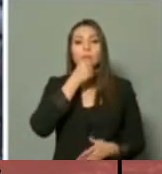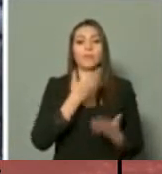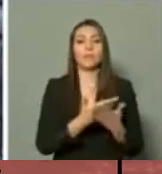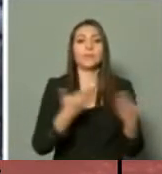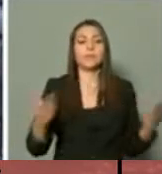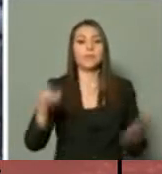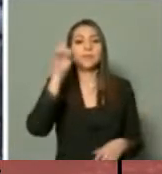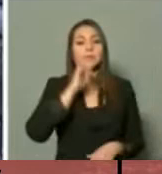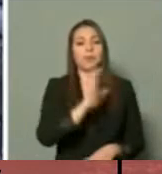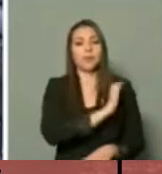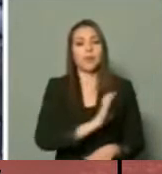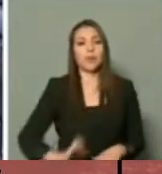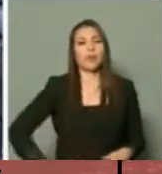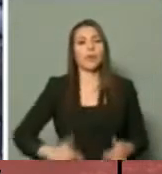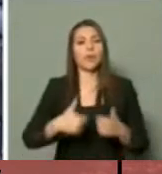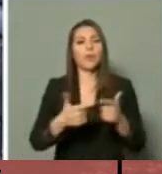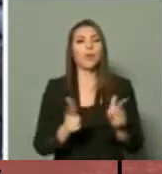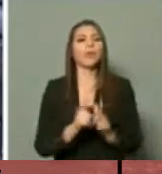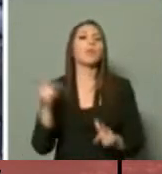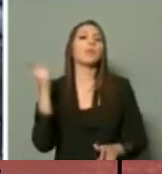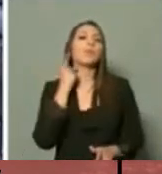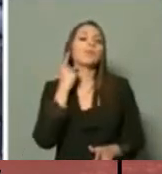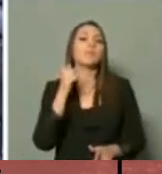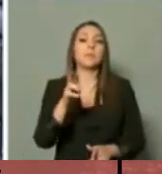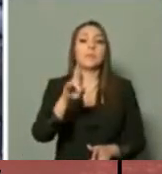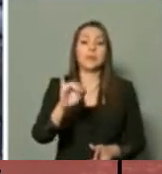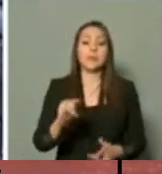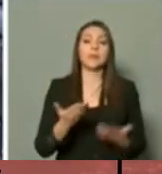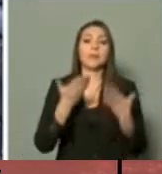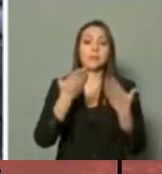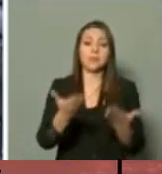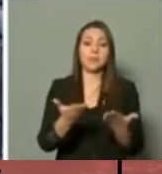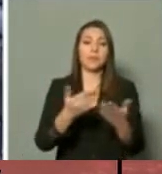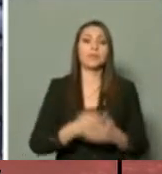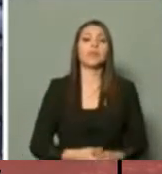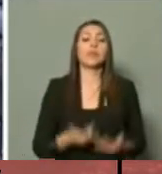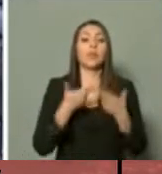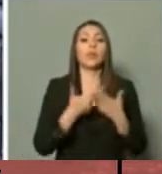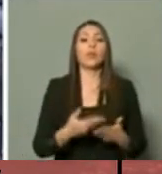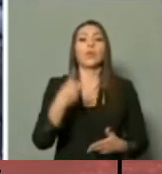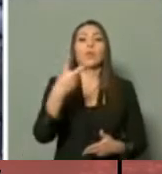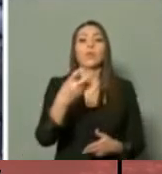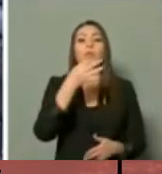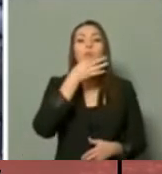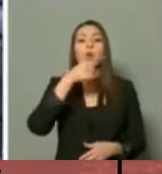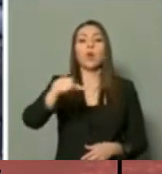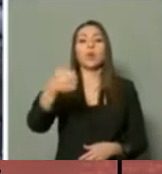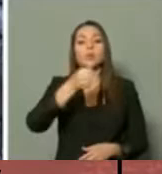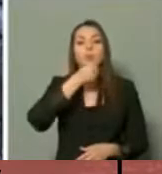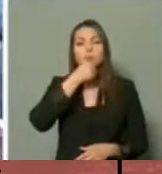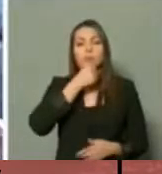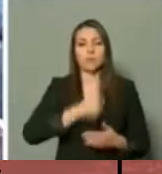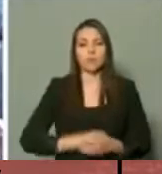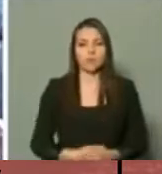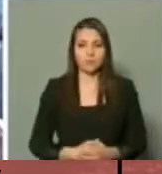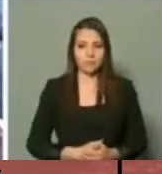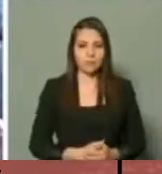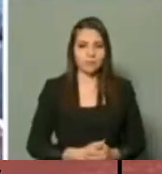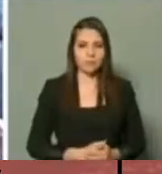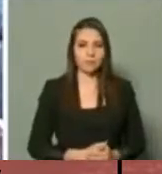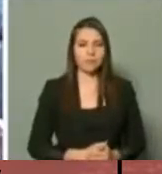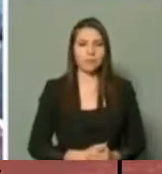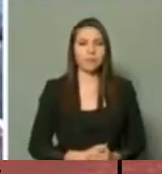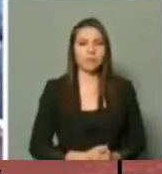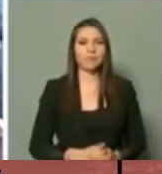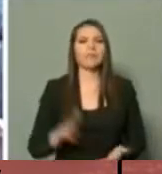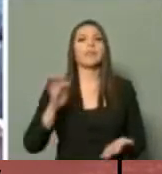la candidata del Partido Revolucionario Institucional tiene uso de la voz de recuerdo. Tiene 2 minutos con 11 segundos. Adelante. Gracias.